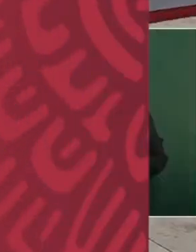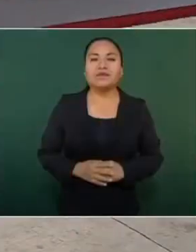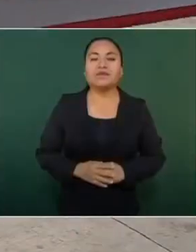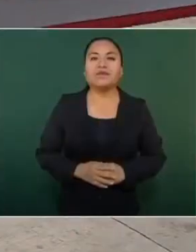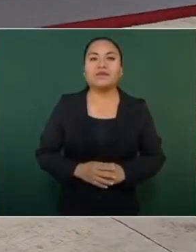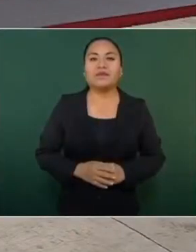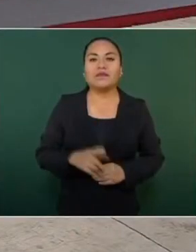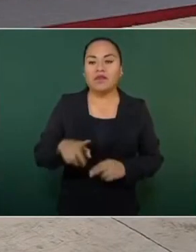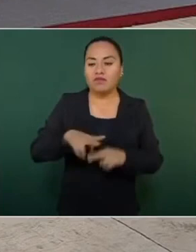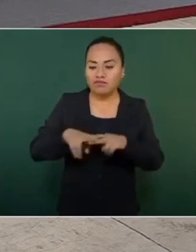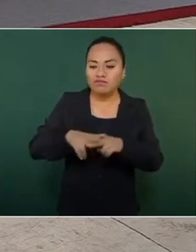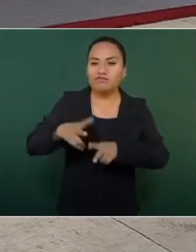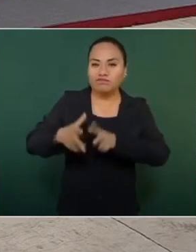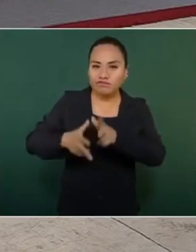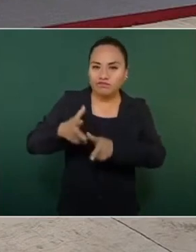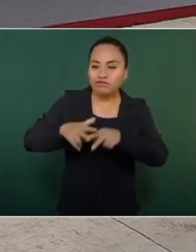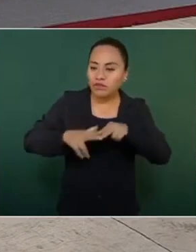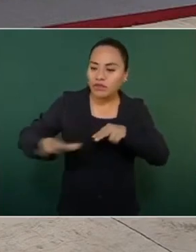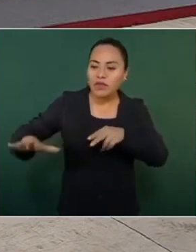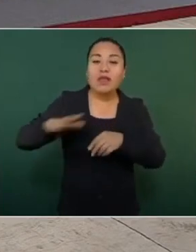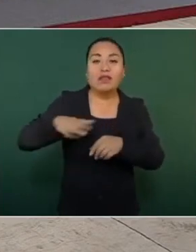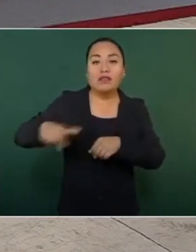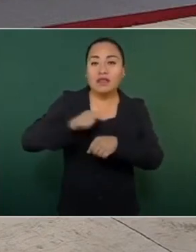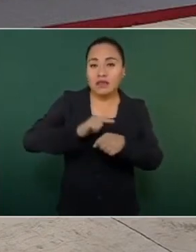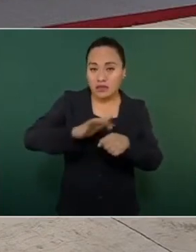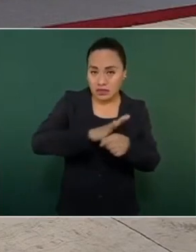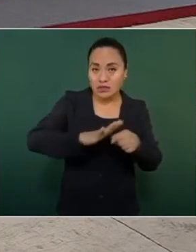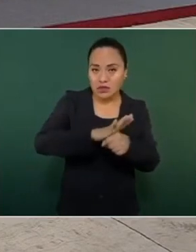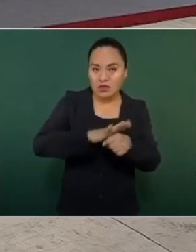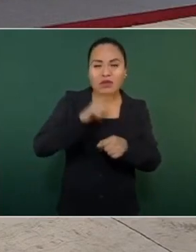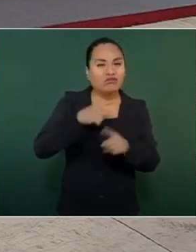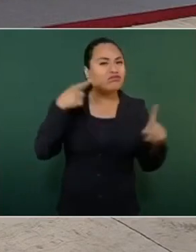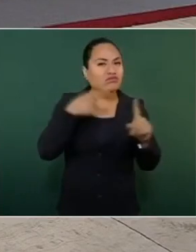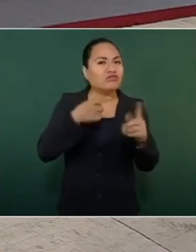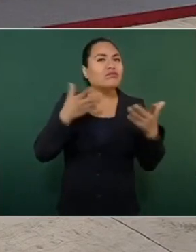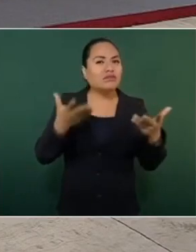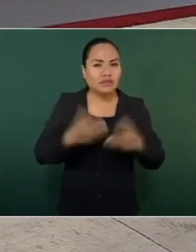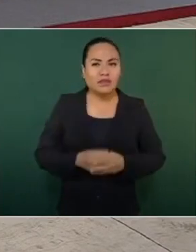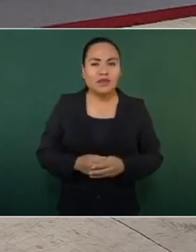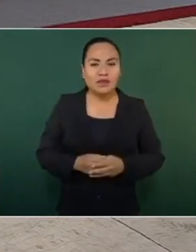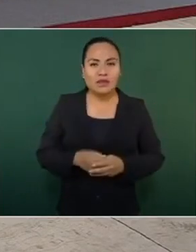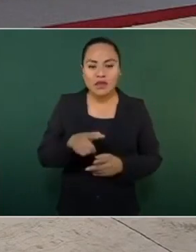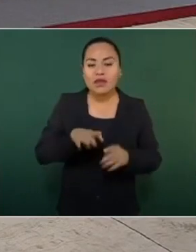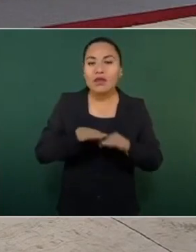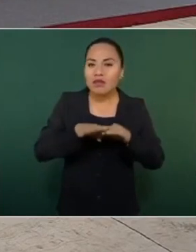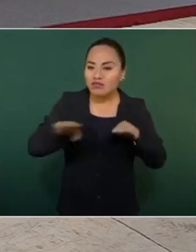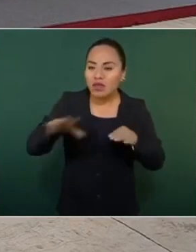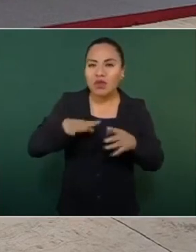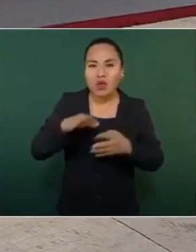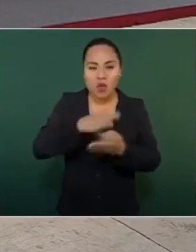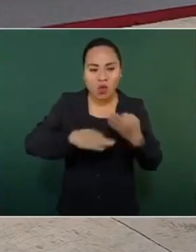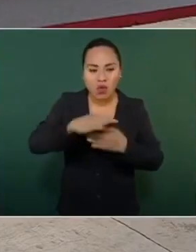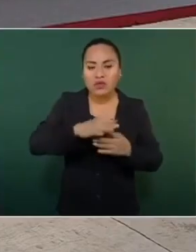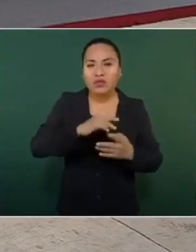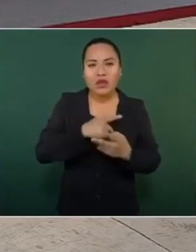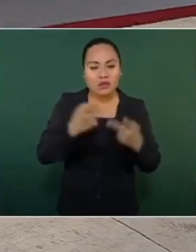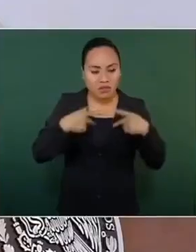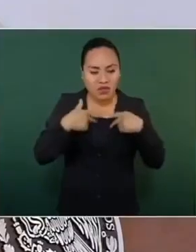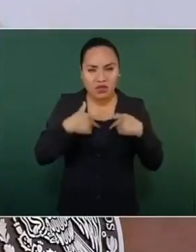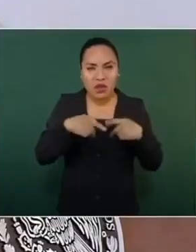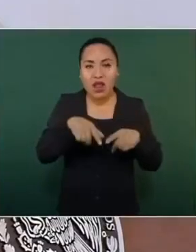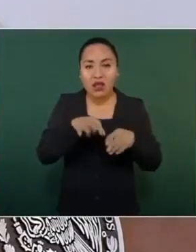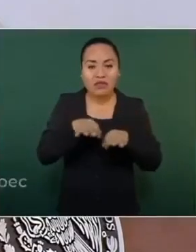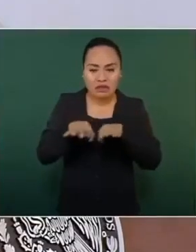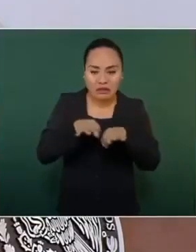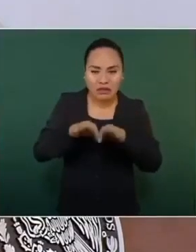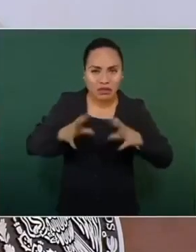El Corredor Interoceánico del Istmo de Tehuantepec tiene como objeto instrumentar una plataforma logística integral que